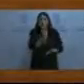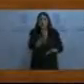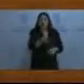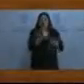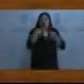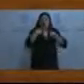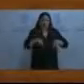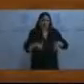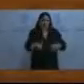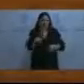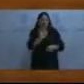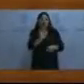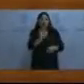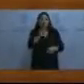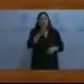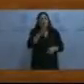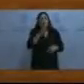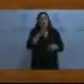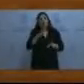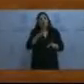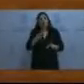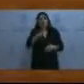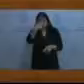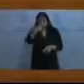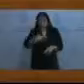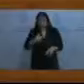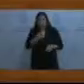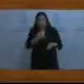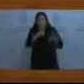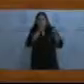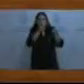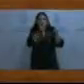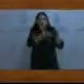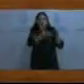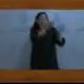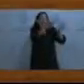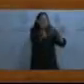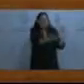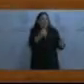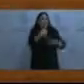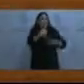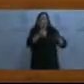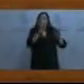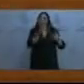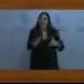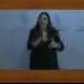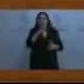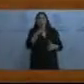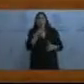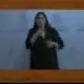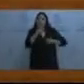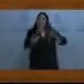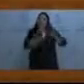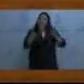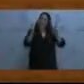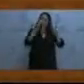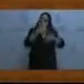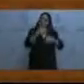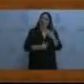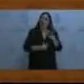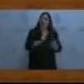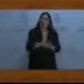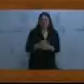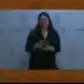desastre, o fueron planteados por este que les habla y que usted negó firmemente, además. Ahora niega un problema del que se le advirtió hace